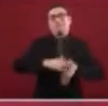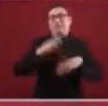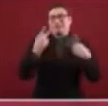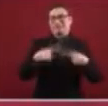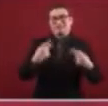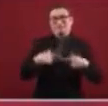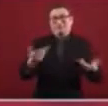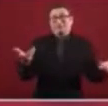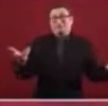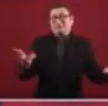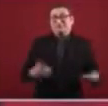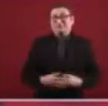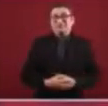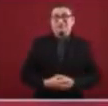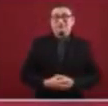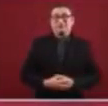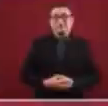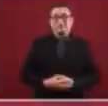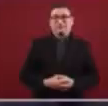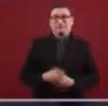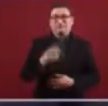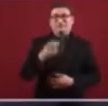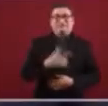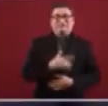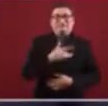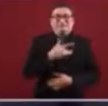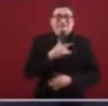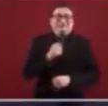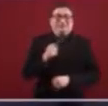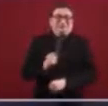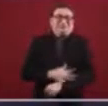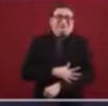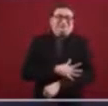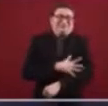pues es una dicha enorme.